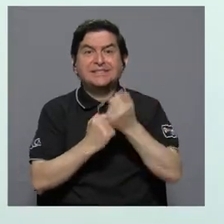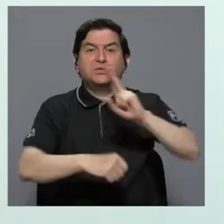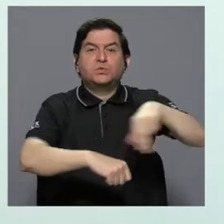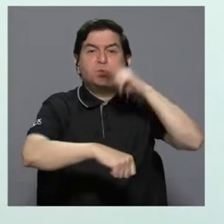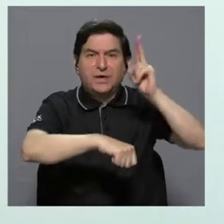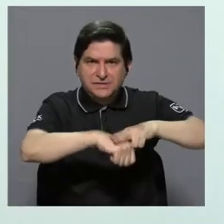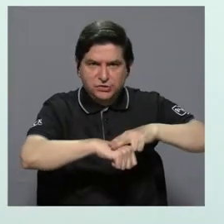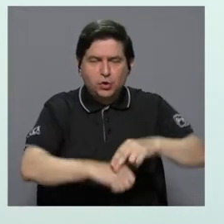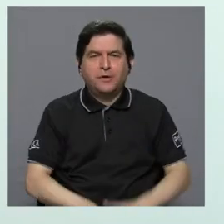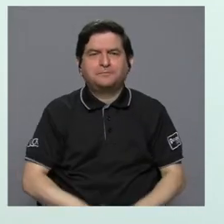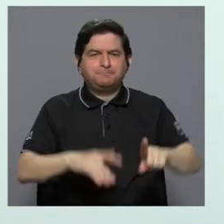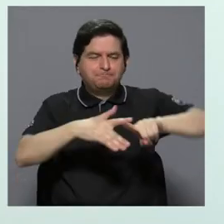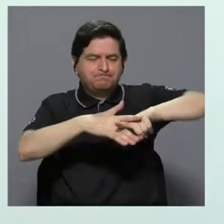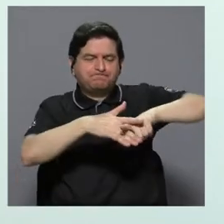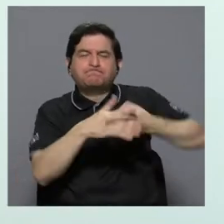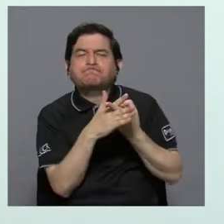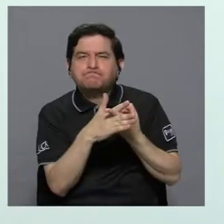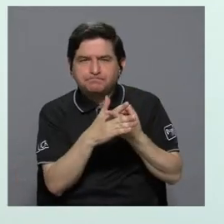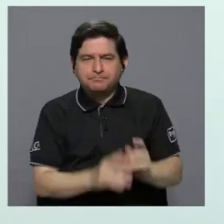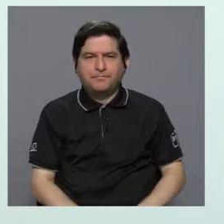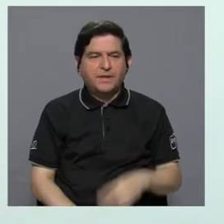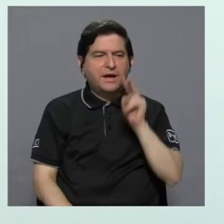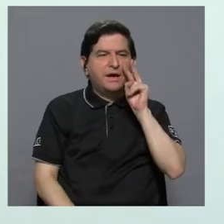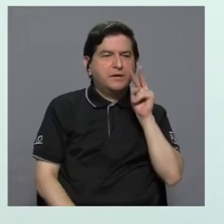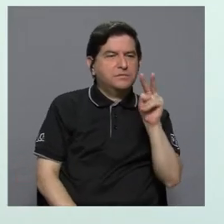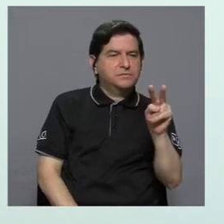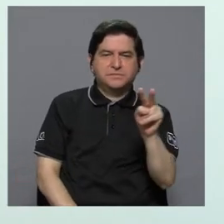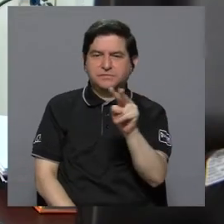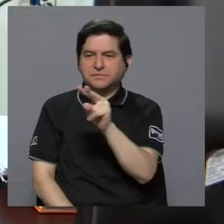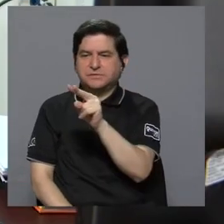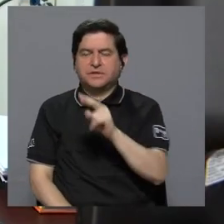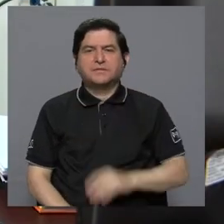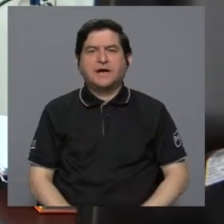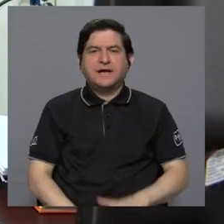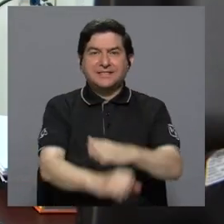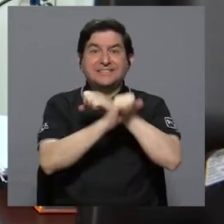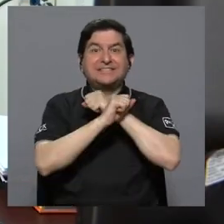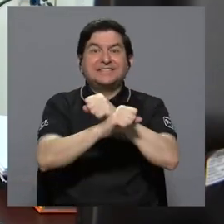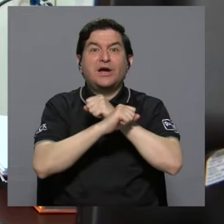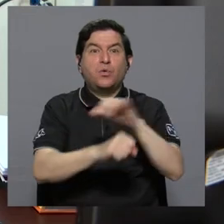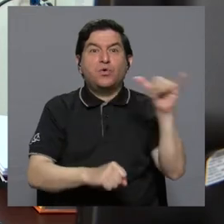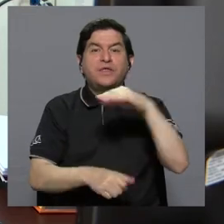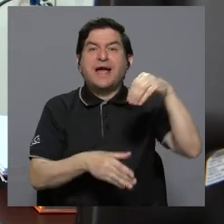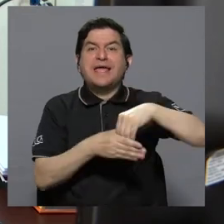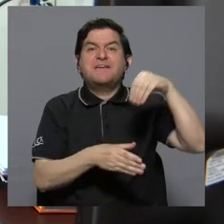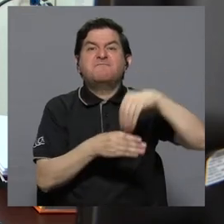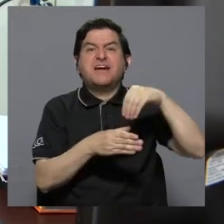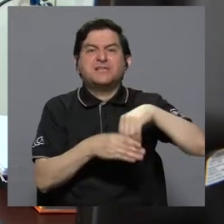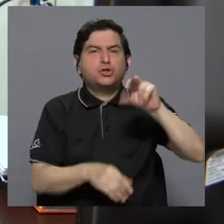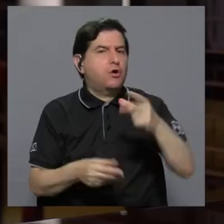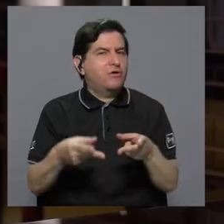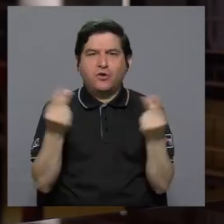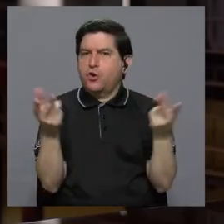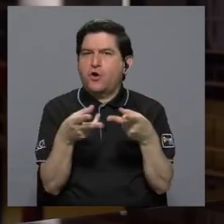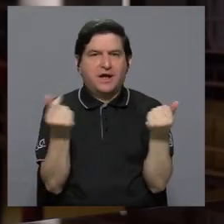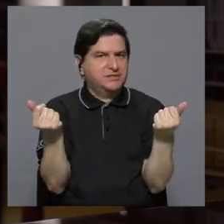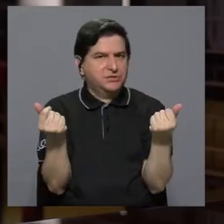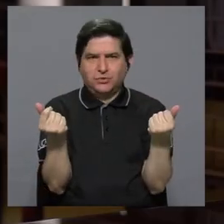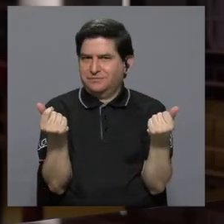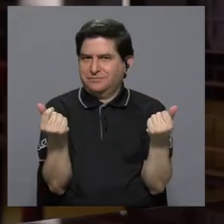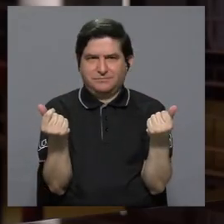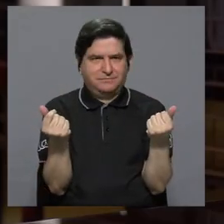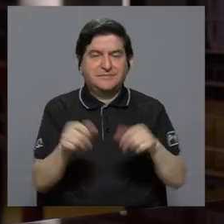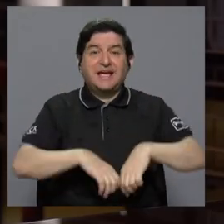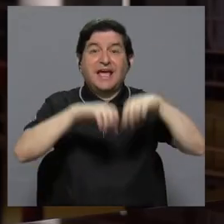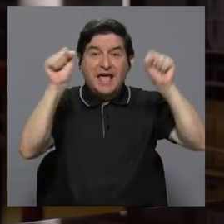nacional, hay que empezar a ver la seguridad como una inversión y no como un gasto de